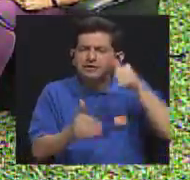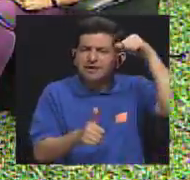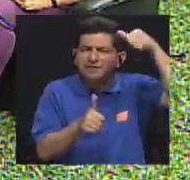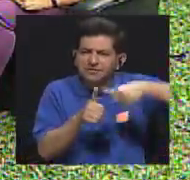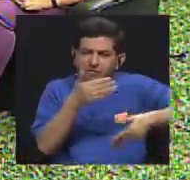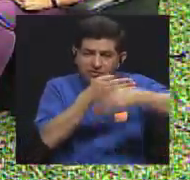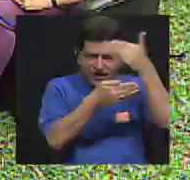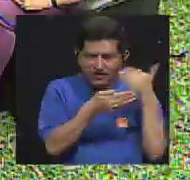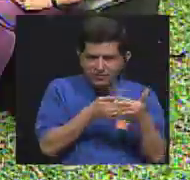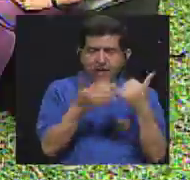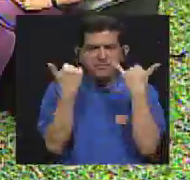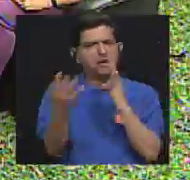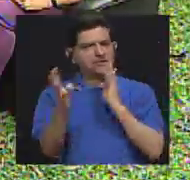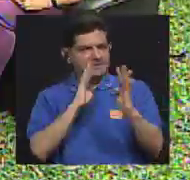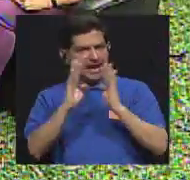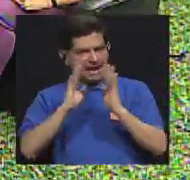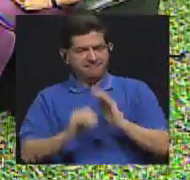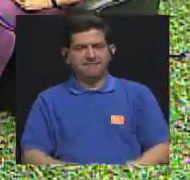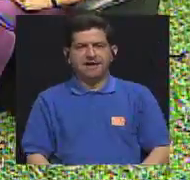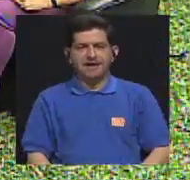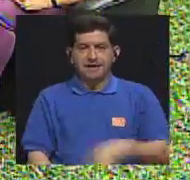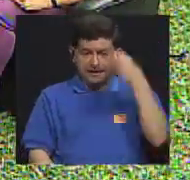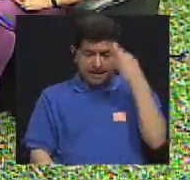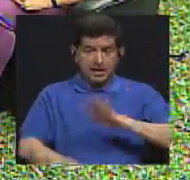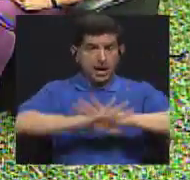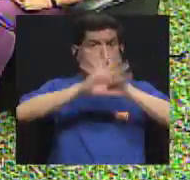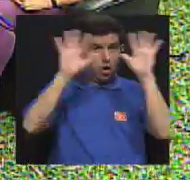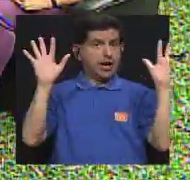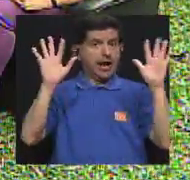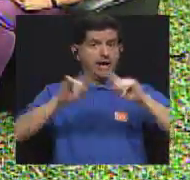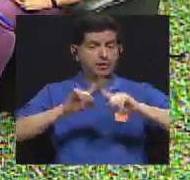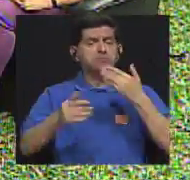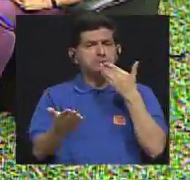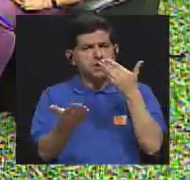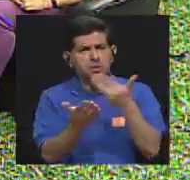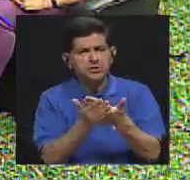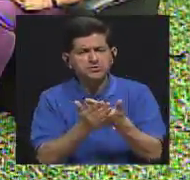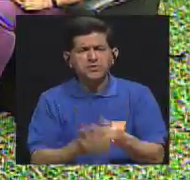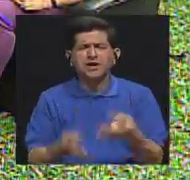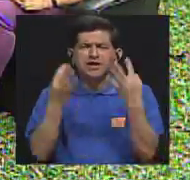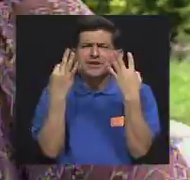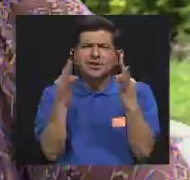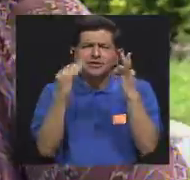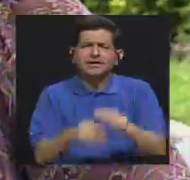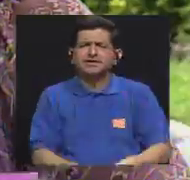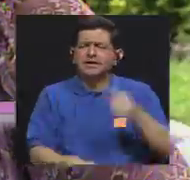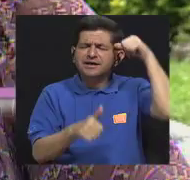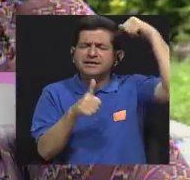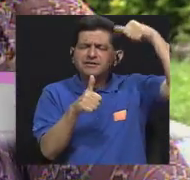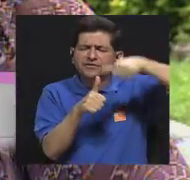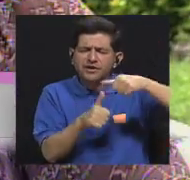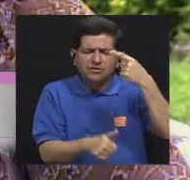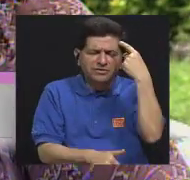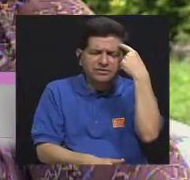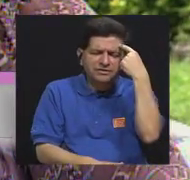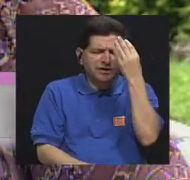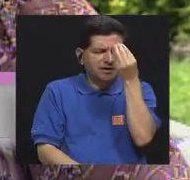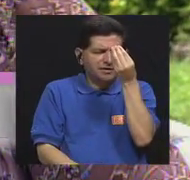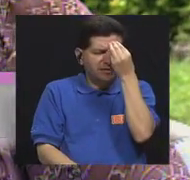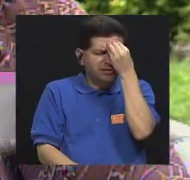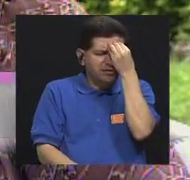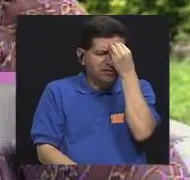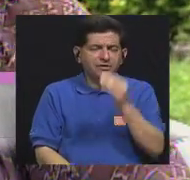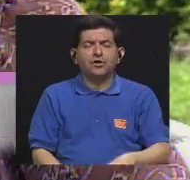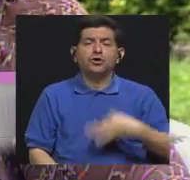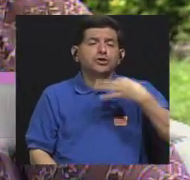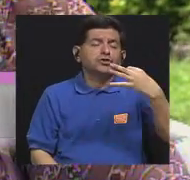para recapitular, Carolina, sería importante, ya hemos hablado, yo creo que ha quedado claro, pero siempre es bueno para grabarlo en nuestra memoria y